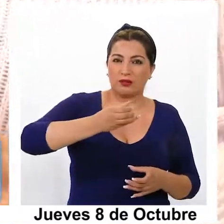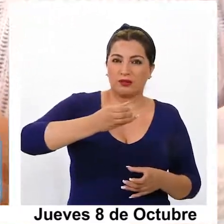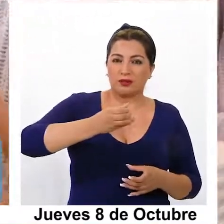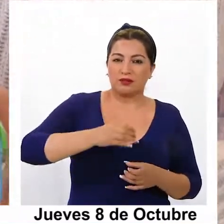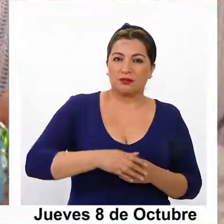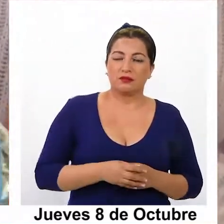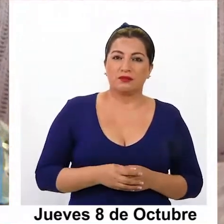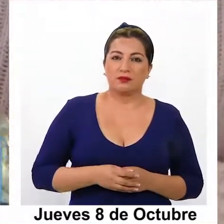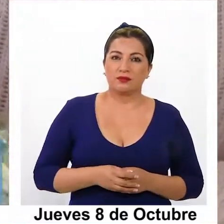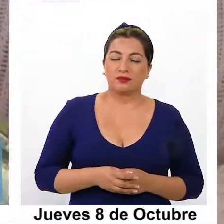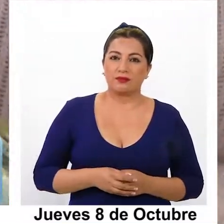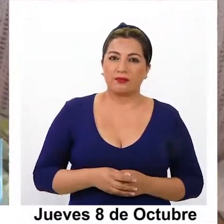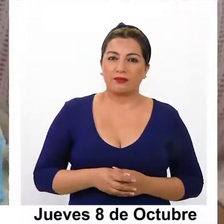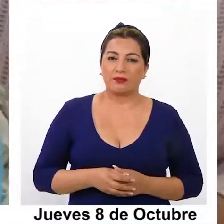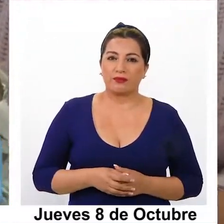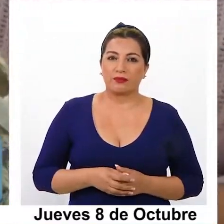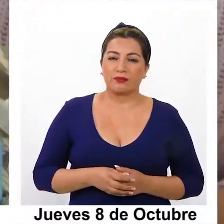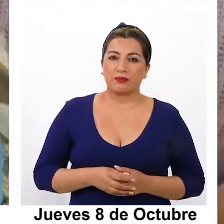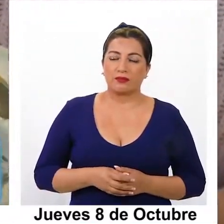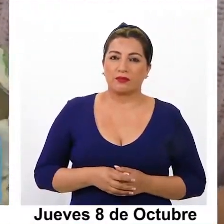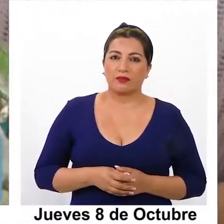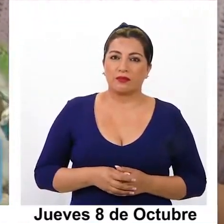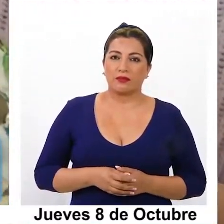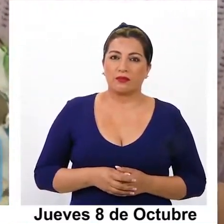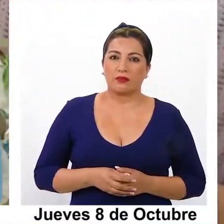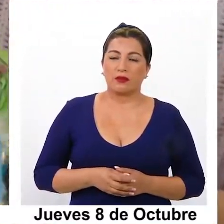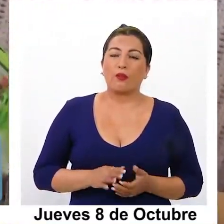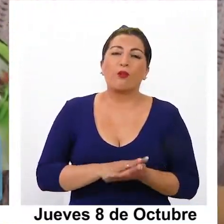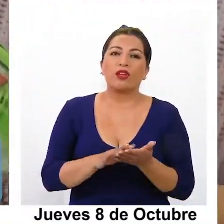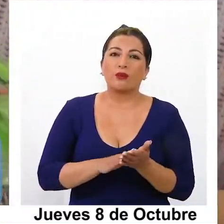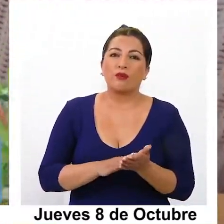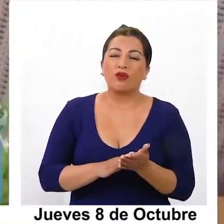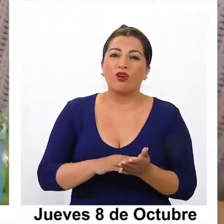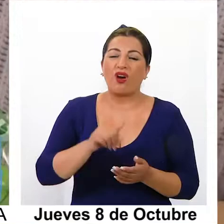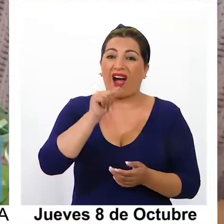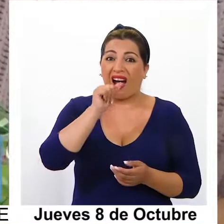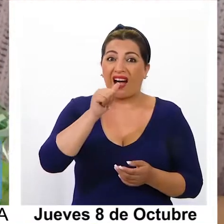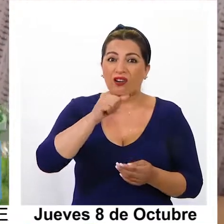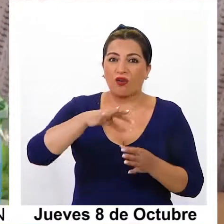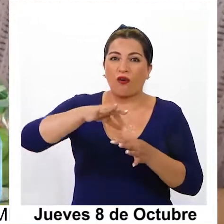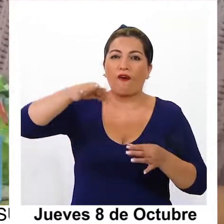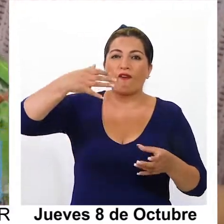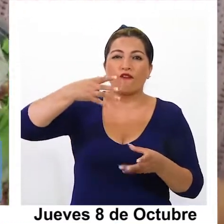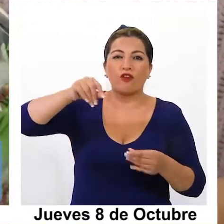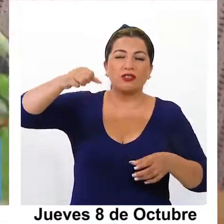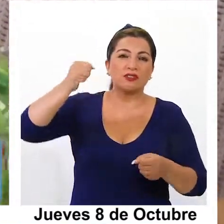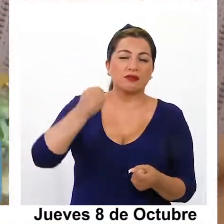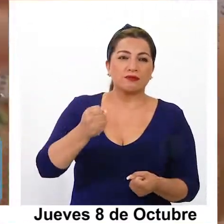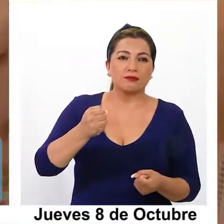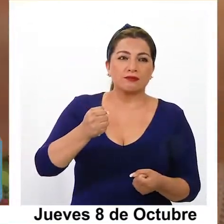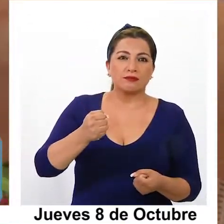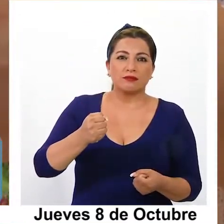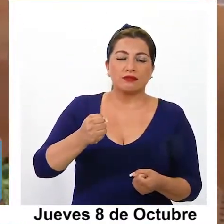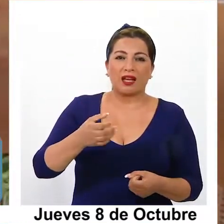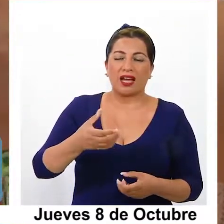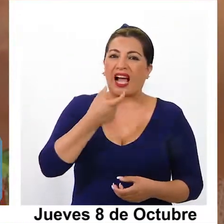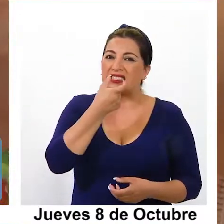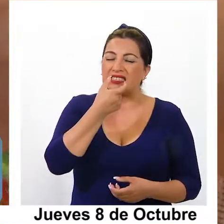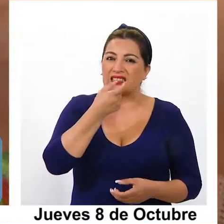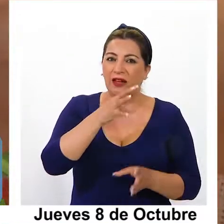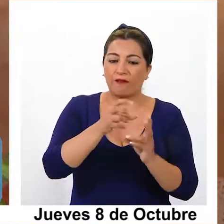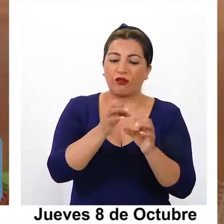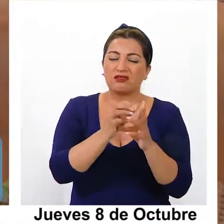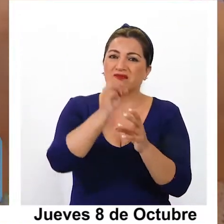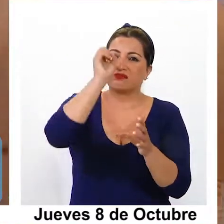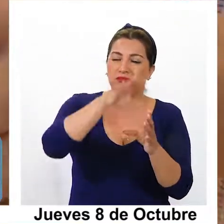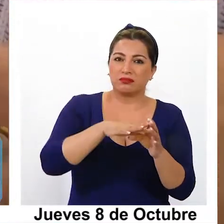la bolsa del paquete de arroz, los envases de paquete de galletas, los envases de